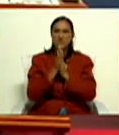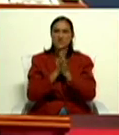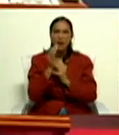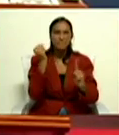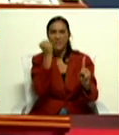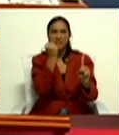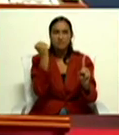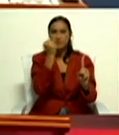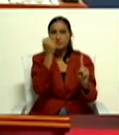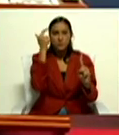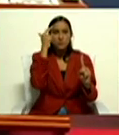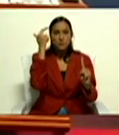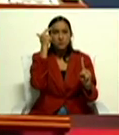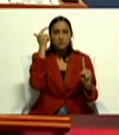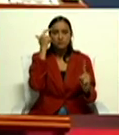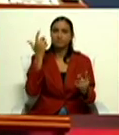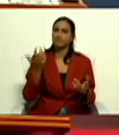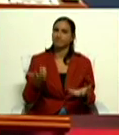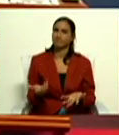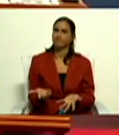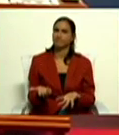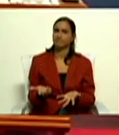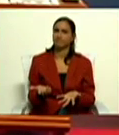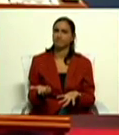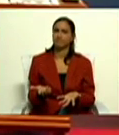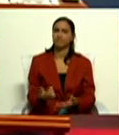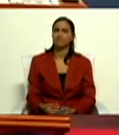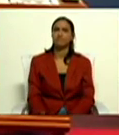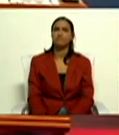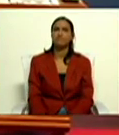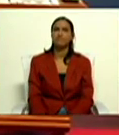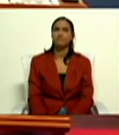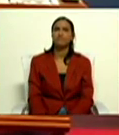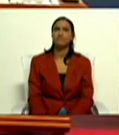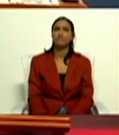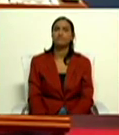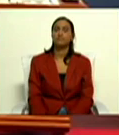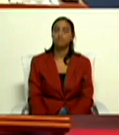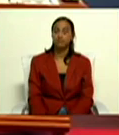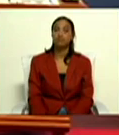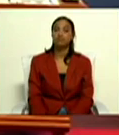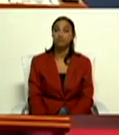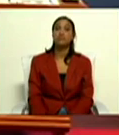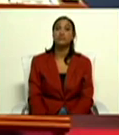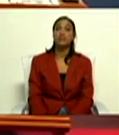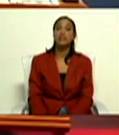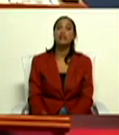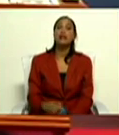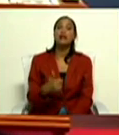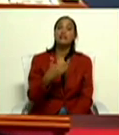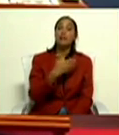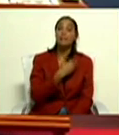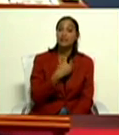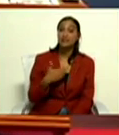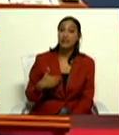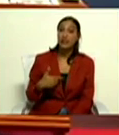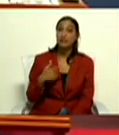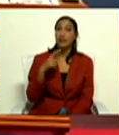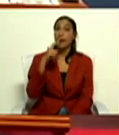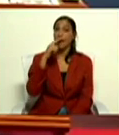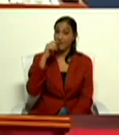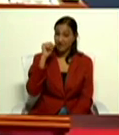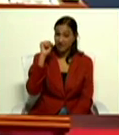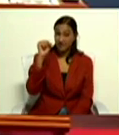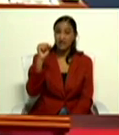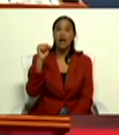logrado, desde la era en que el presidente Chávez por 48 horas fue derrocado y luego el pueblo en